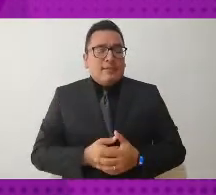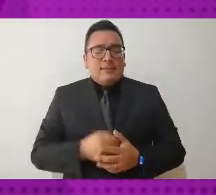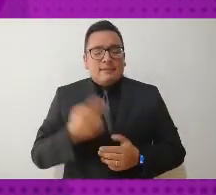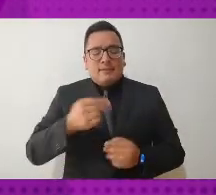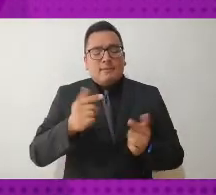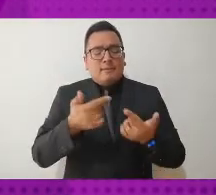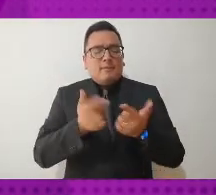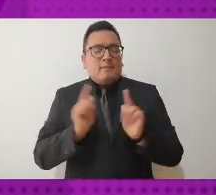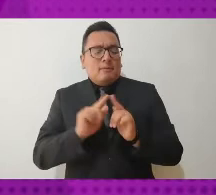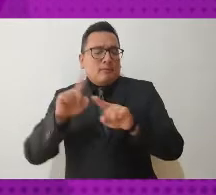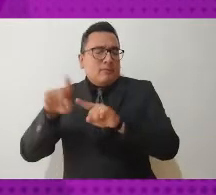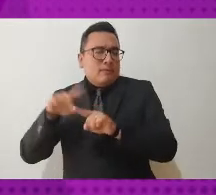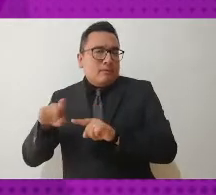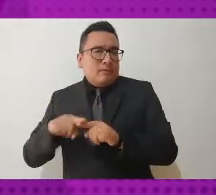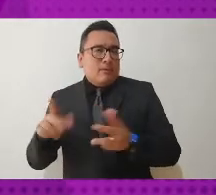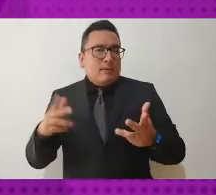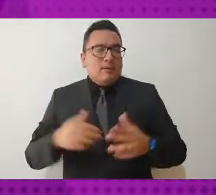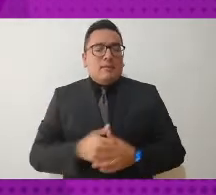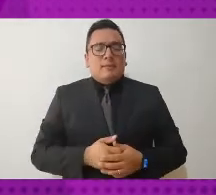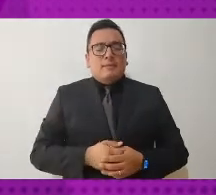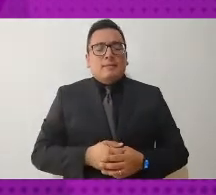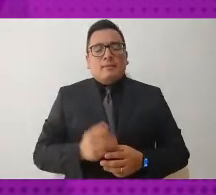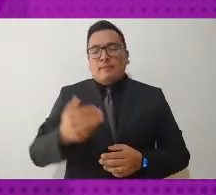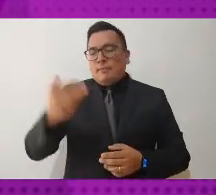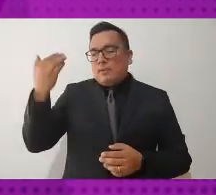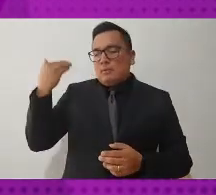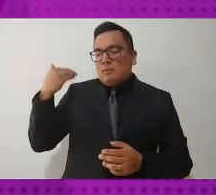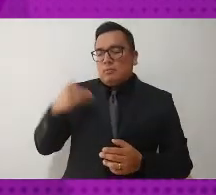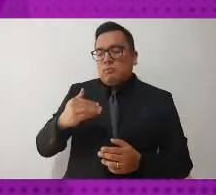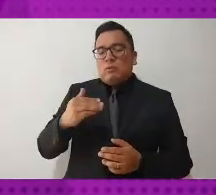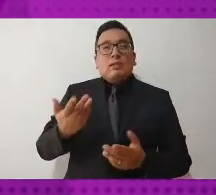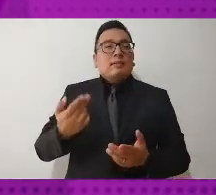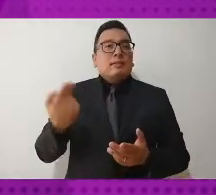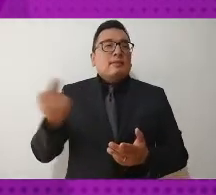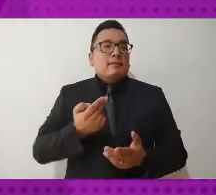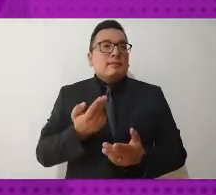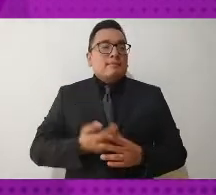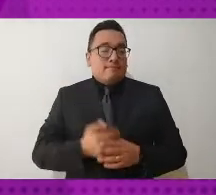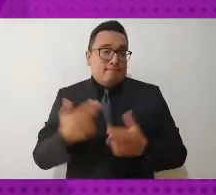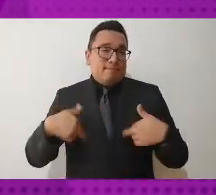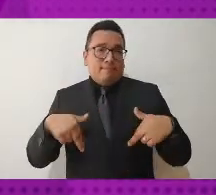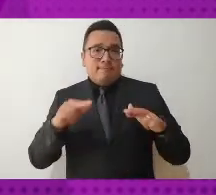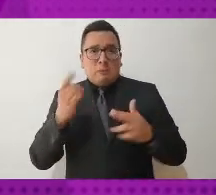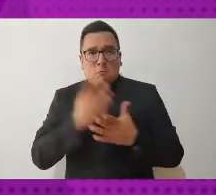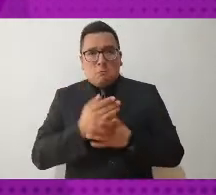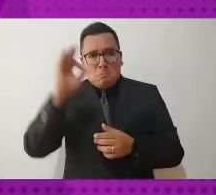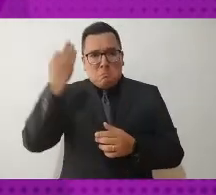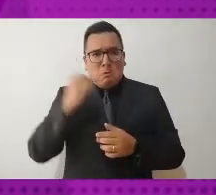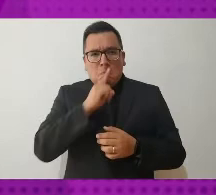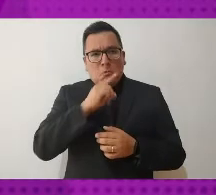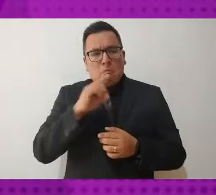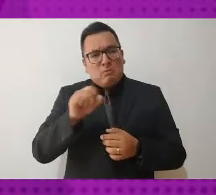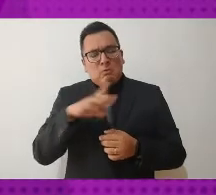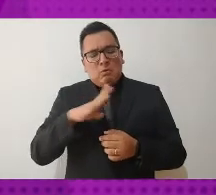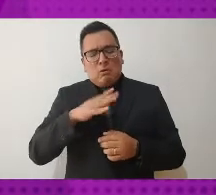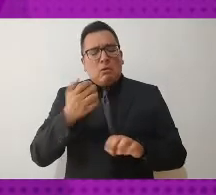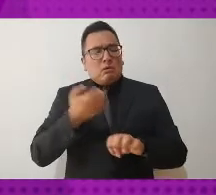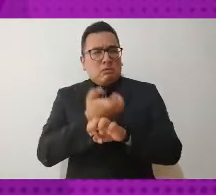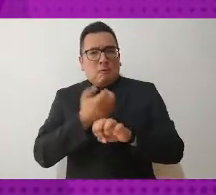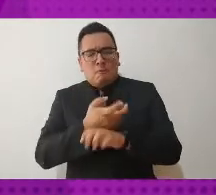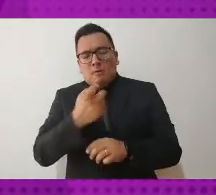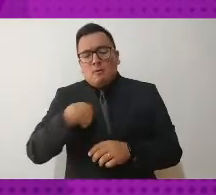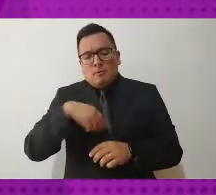estén todos los grupos pues históricamente vulnerados representados y no solo a nivel Federal sino Estatal entonces